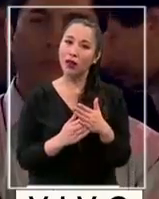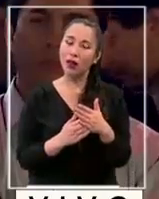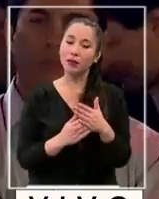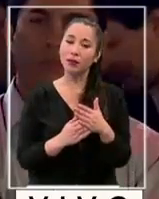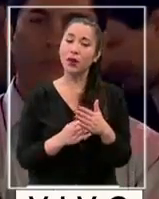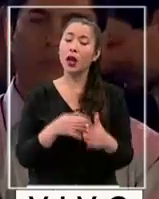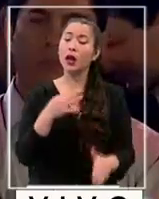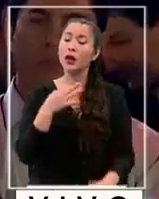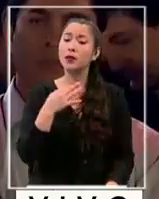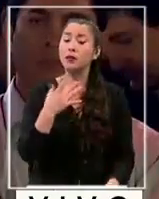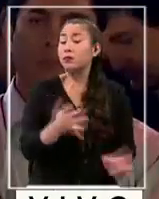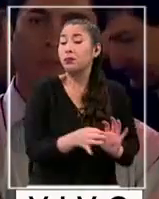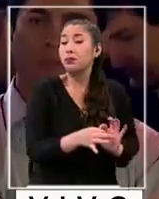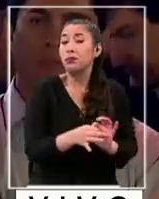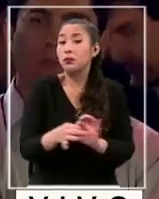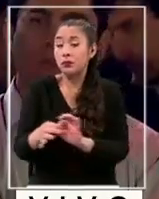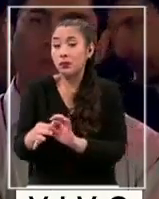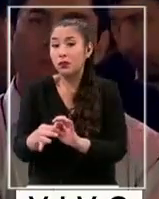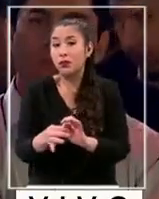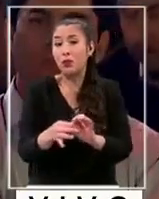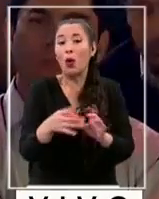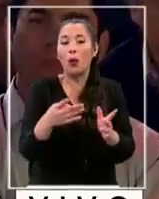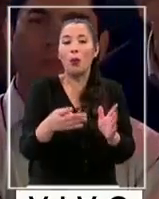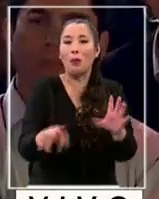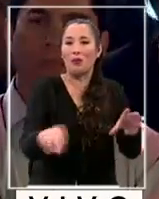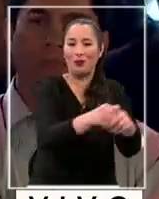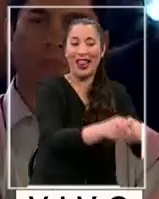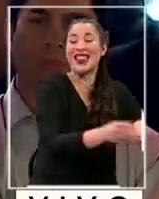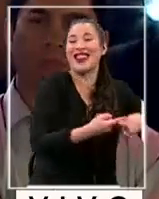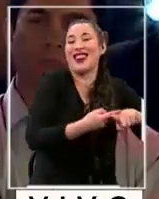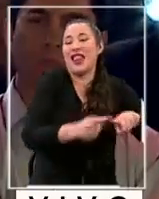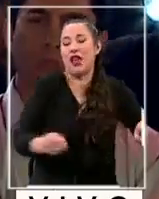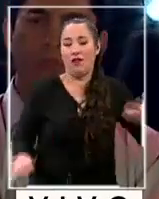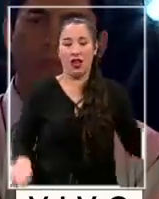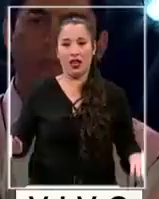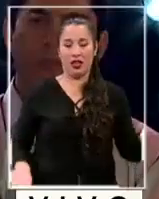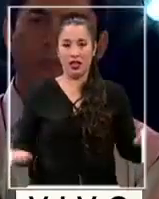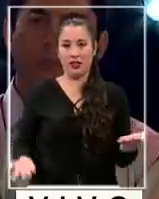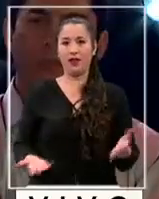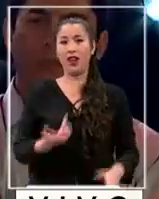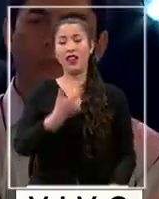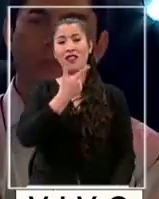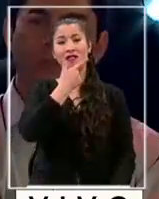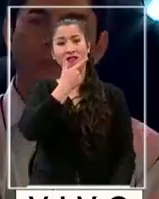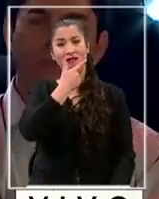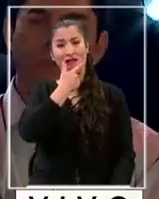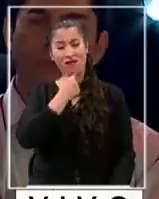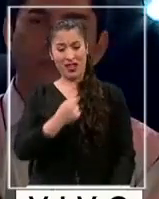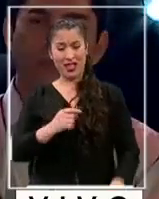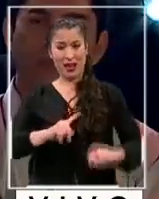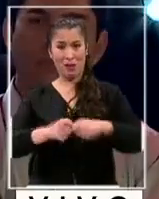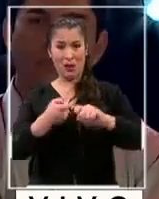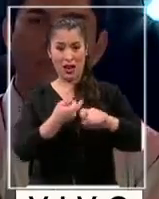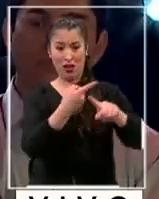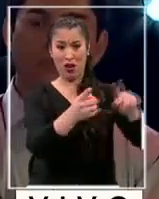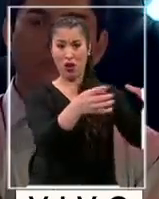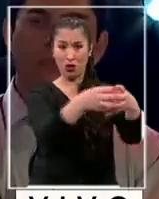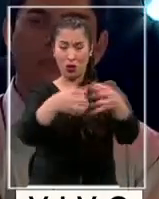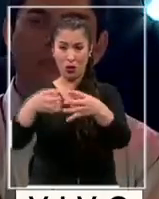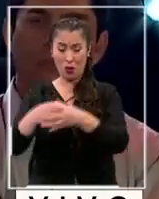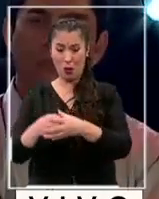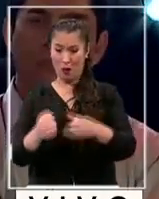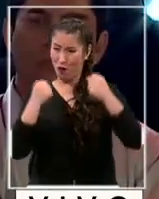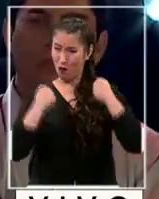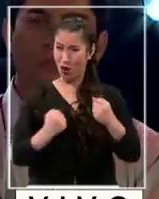porque son parte de las grandes diferencias. No es fácil pelear contra los poderes que se colúen y los grandes poderes